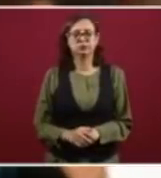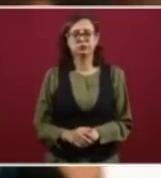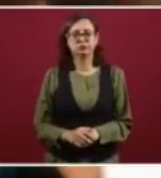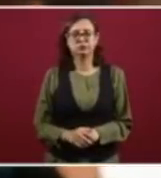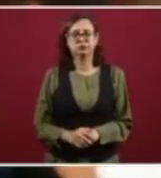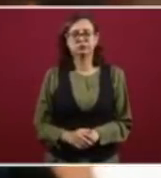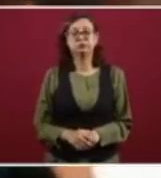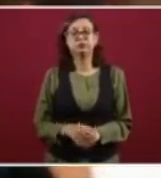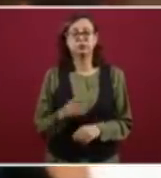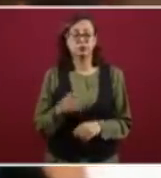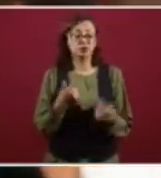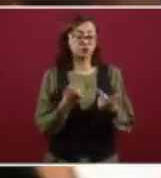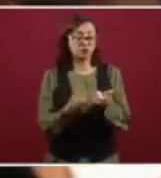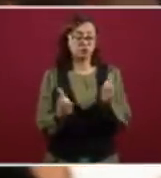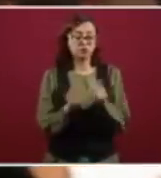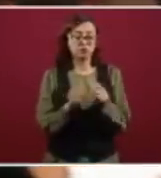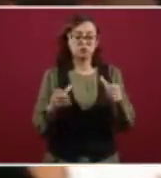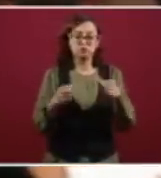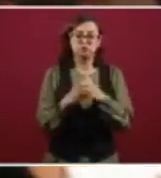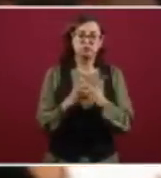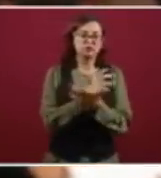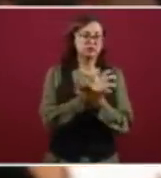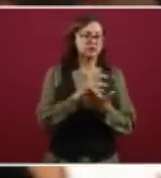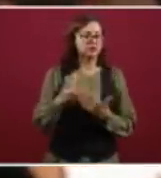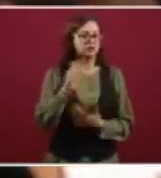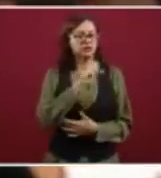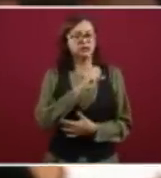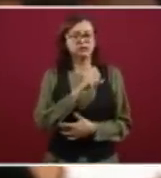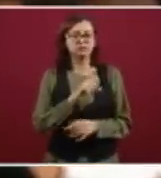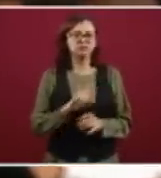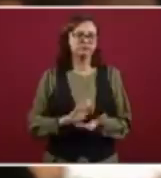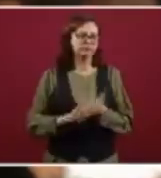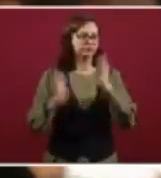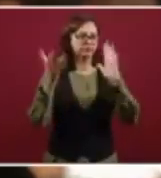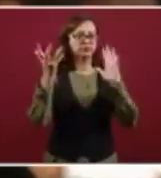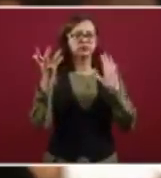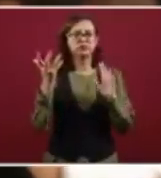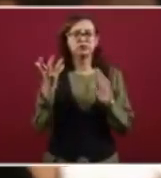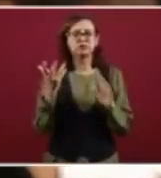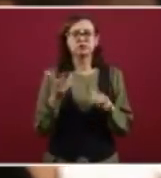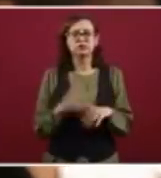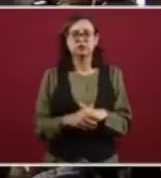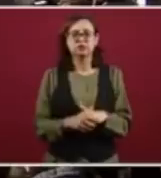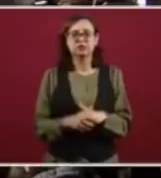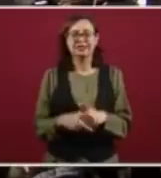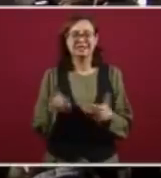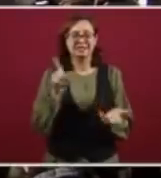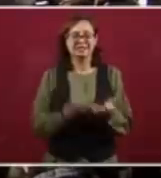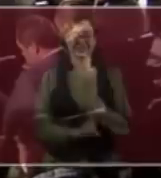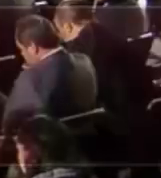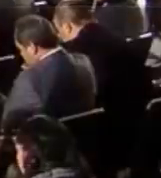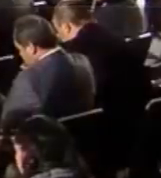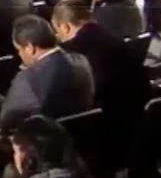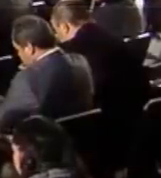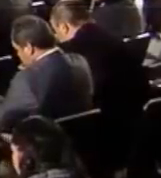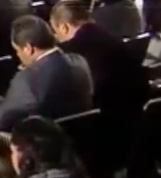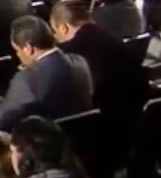Estos grupos radicales, perdón, cuentan con chats en